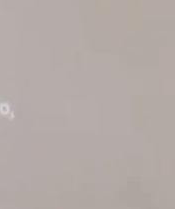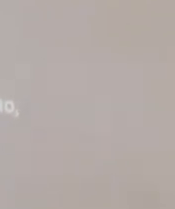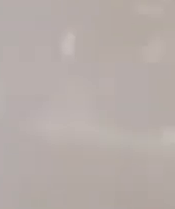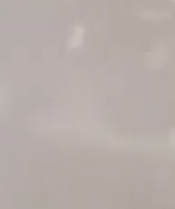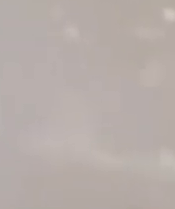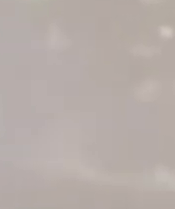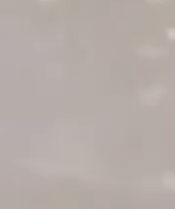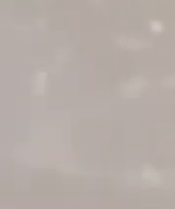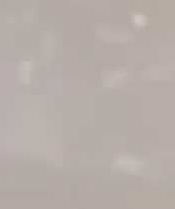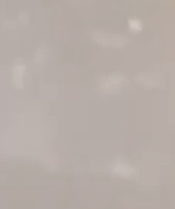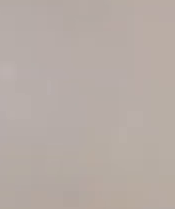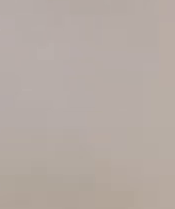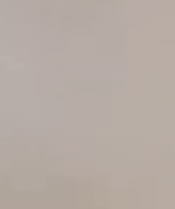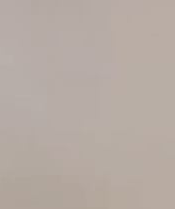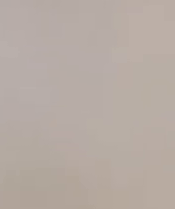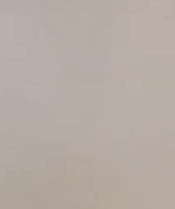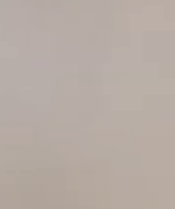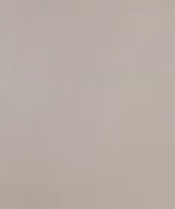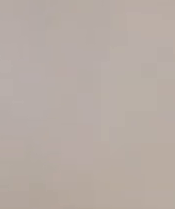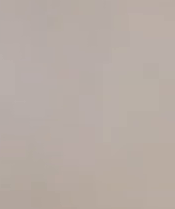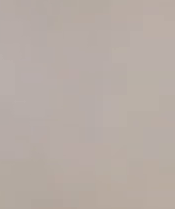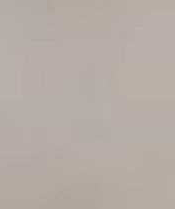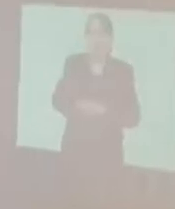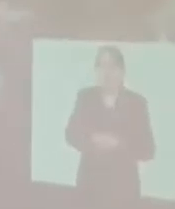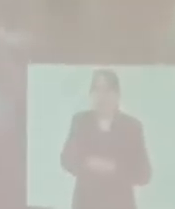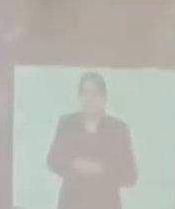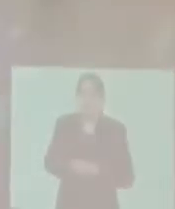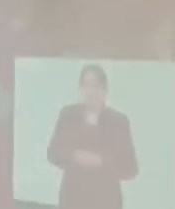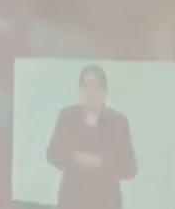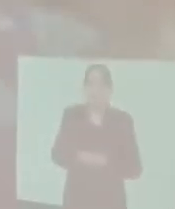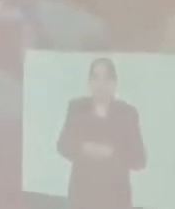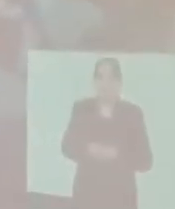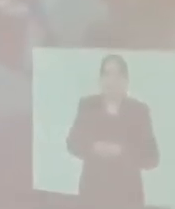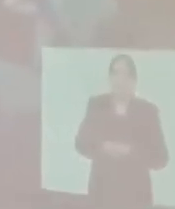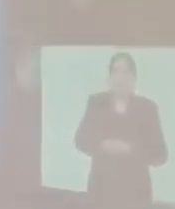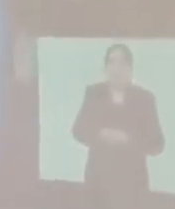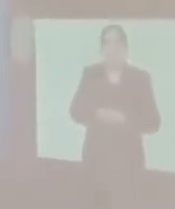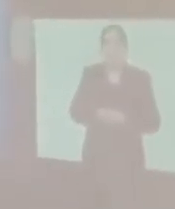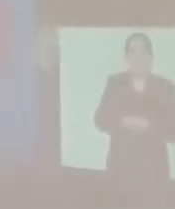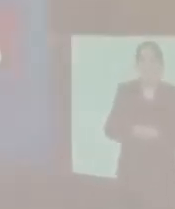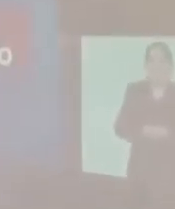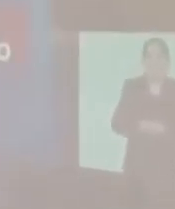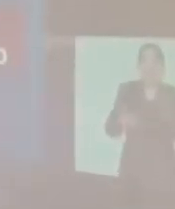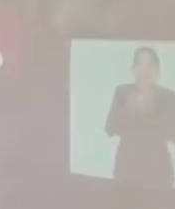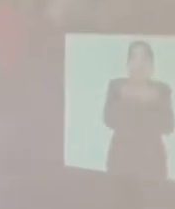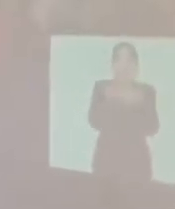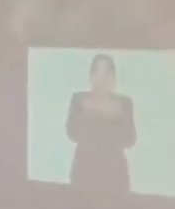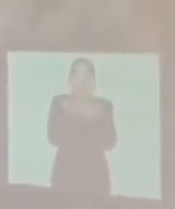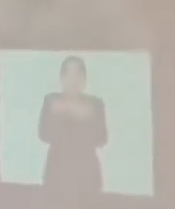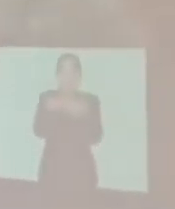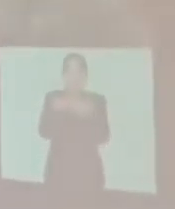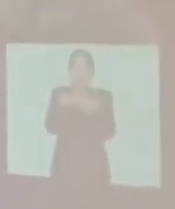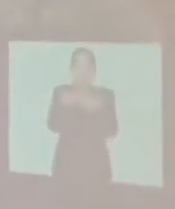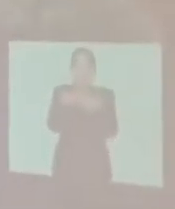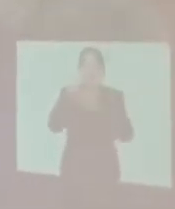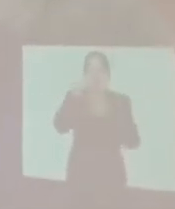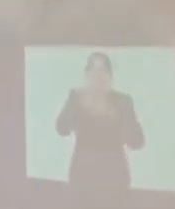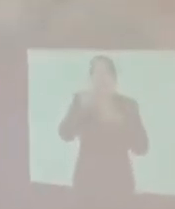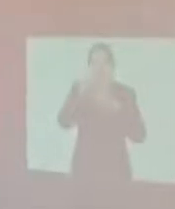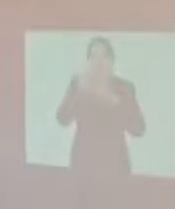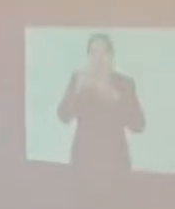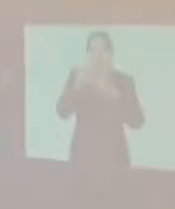como un derecho, como la posibilidad de construir mejores personas y ciudadanos. La educación pública es la esencia de